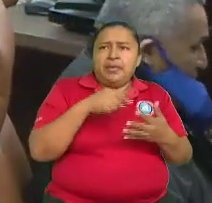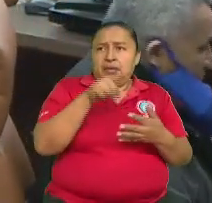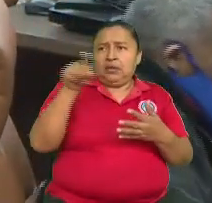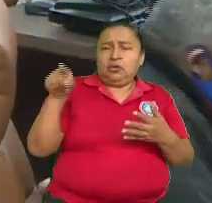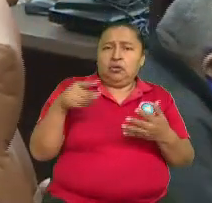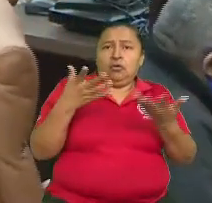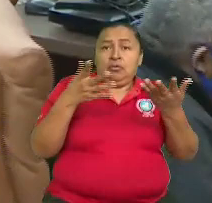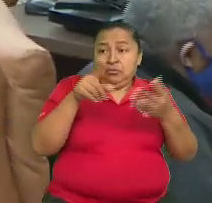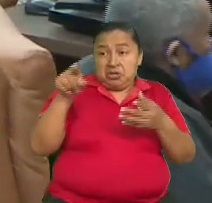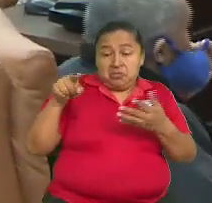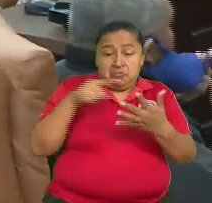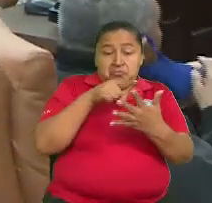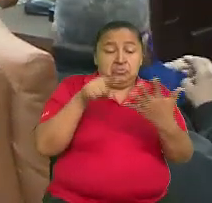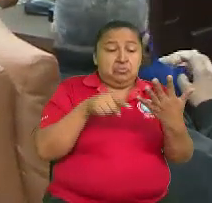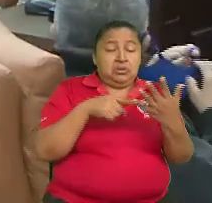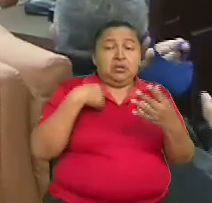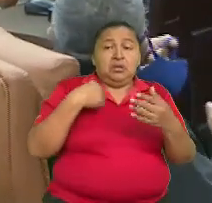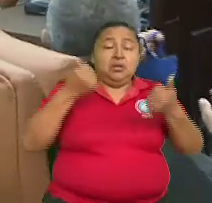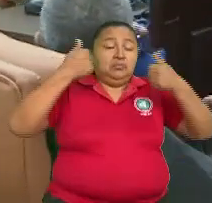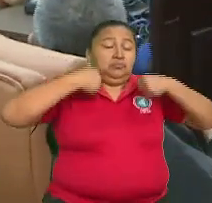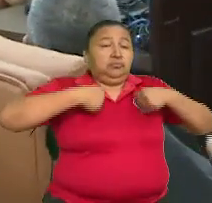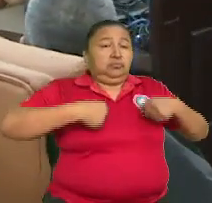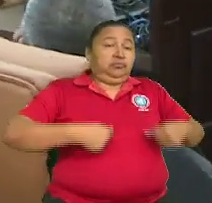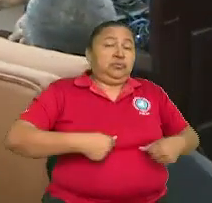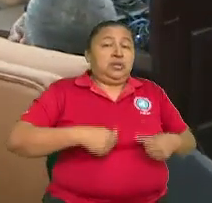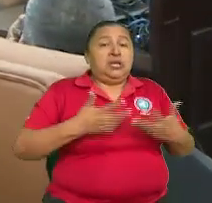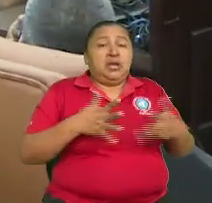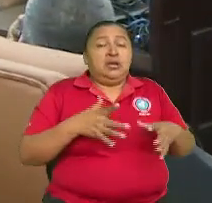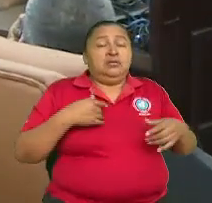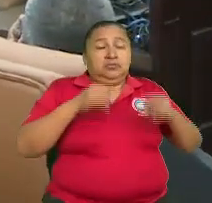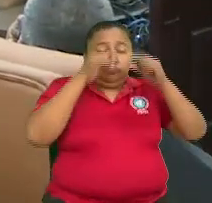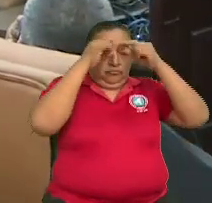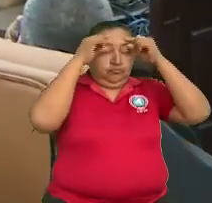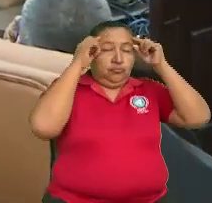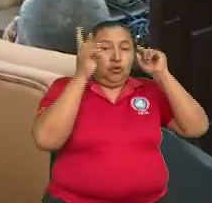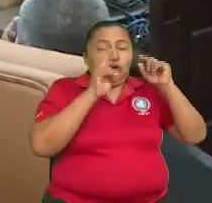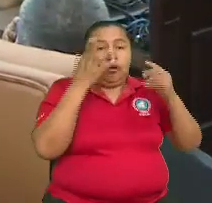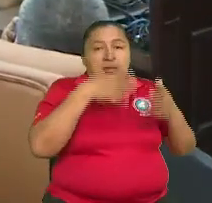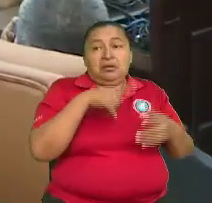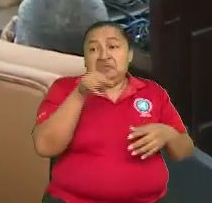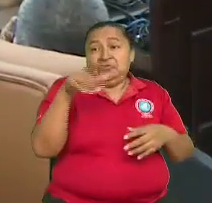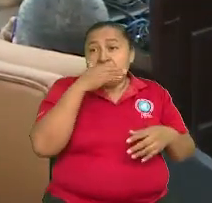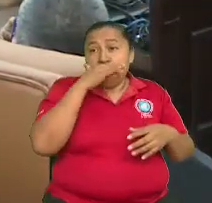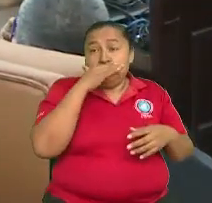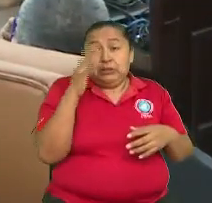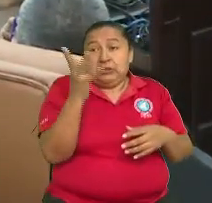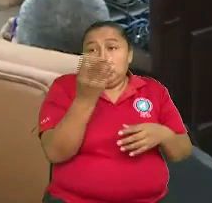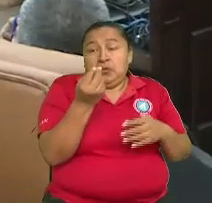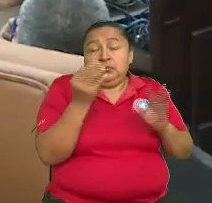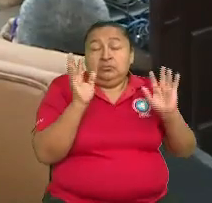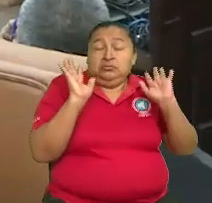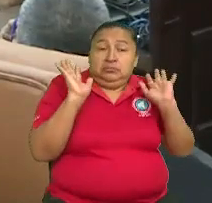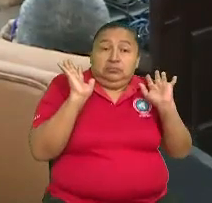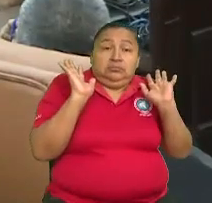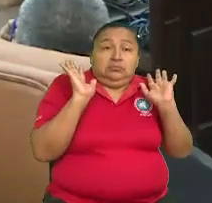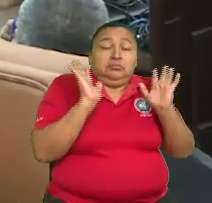pues, se ponen la camiseta y el cintillo rojo y negro, pues, y son sandinistas todos ellos.